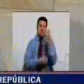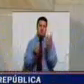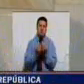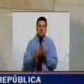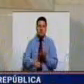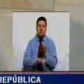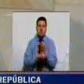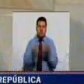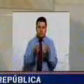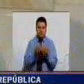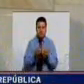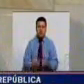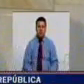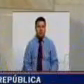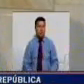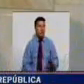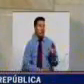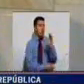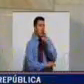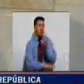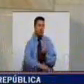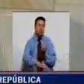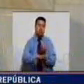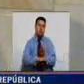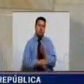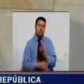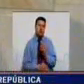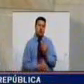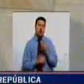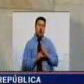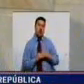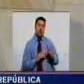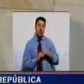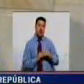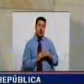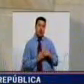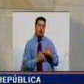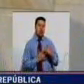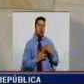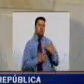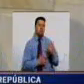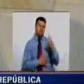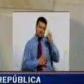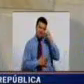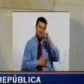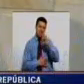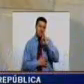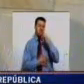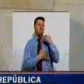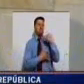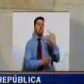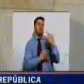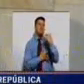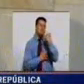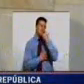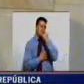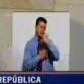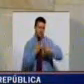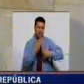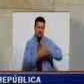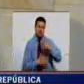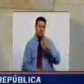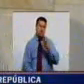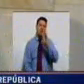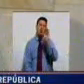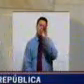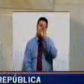le exigió a Colombia, para dar esos dolarcitos que dieron los gringos, bastante escasos por los demás en relación con lo que puso el país,